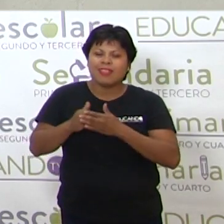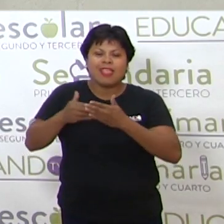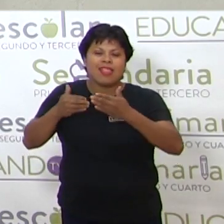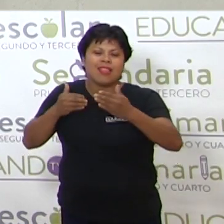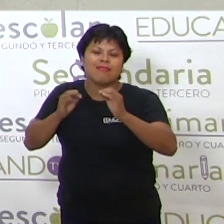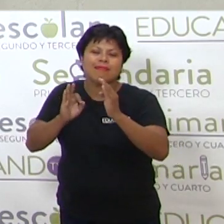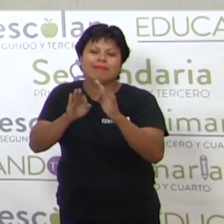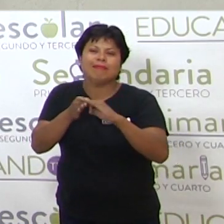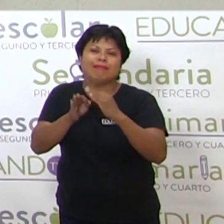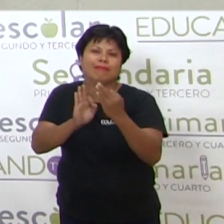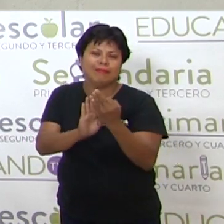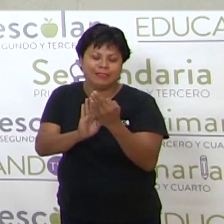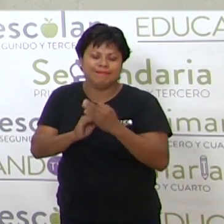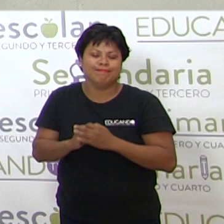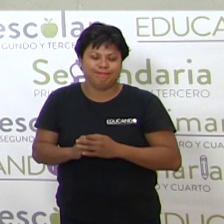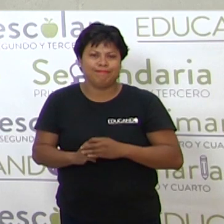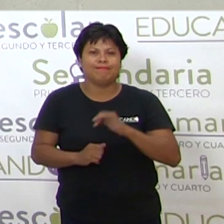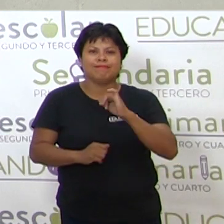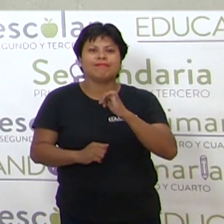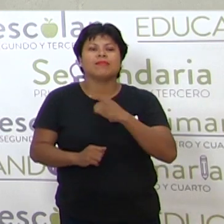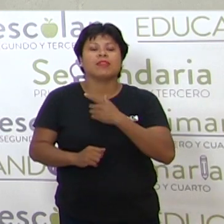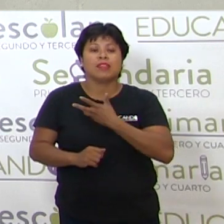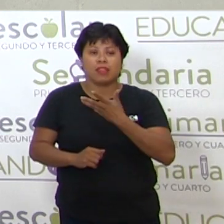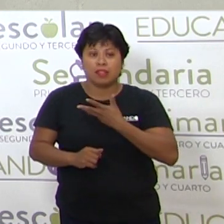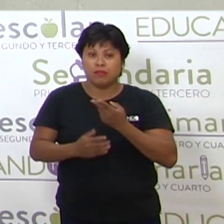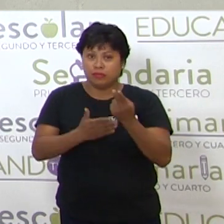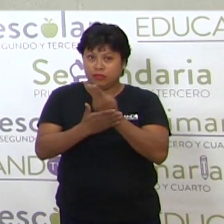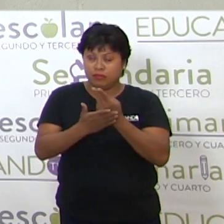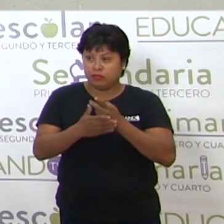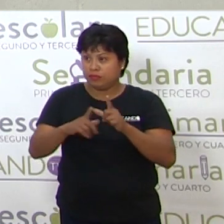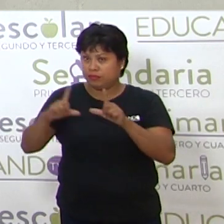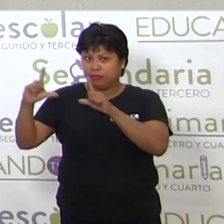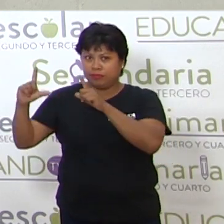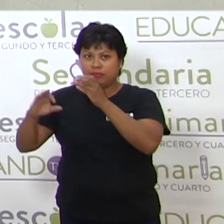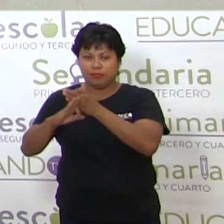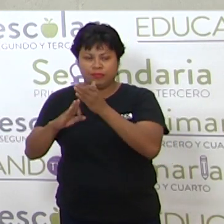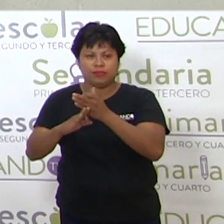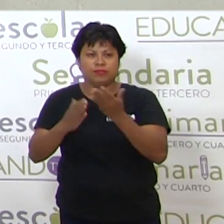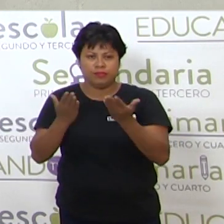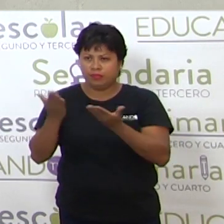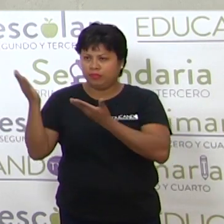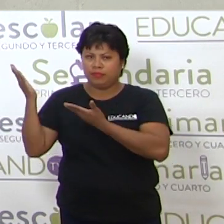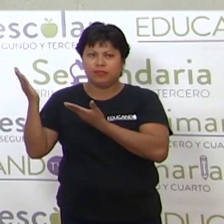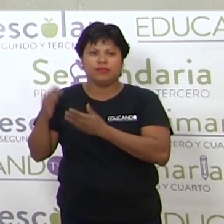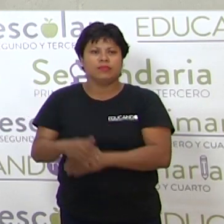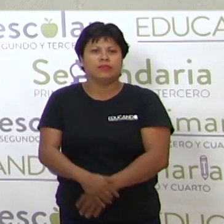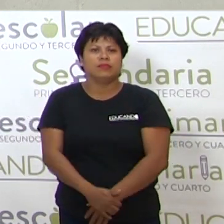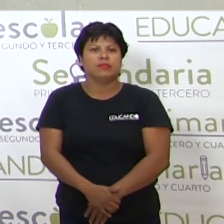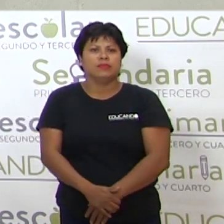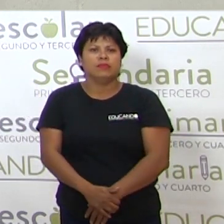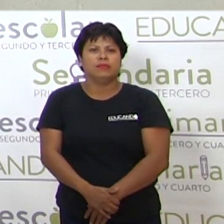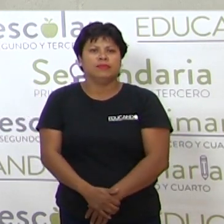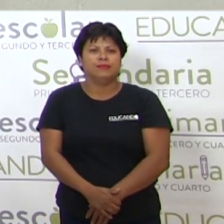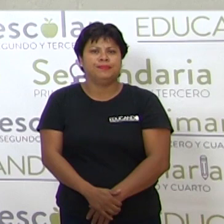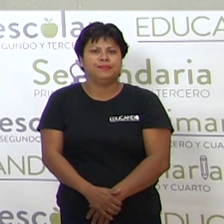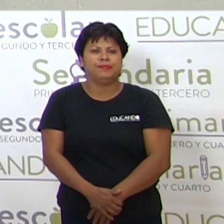bien tenemos algunas imágenes aquí en nuestro pizarrón